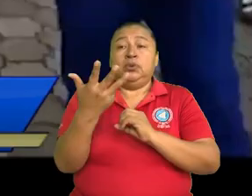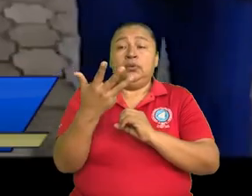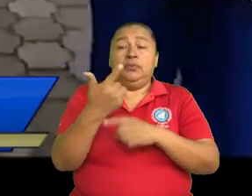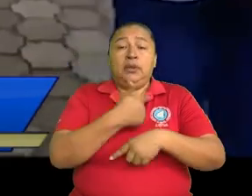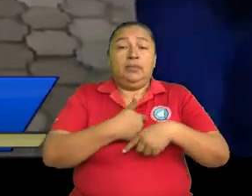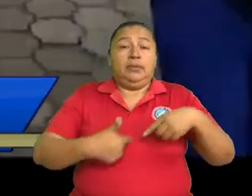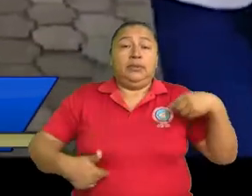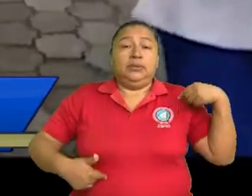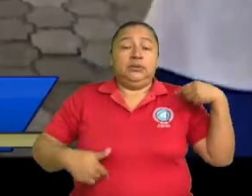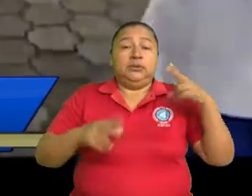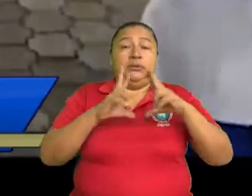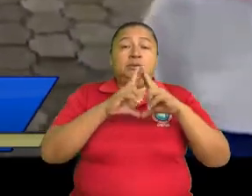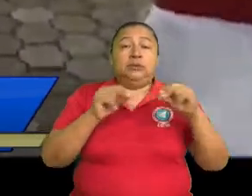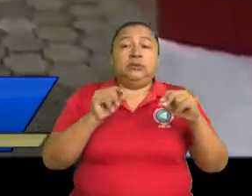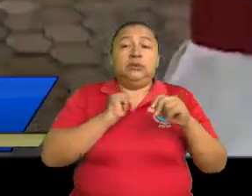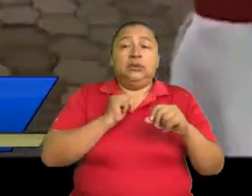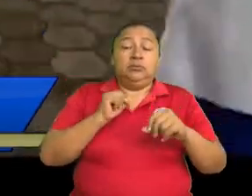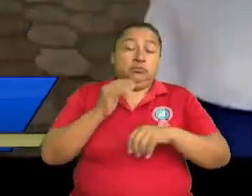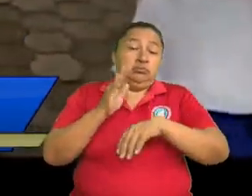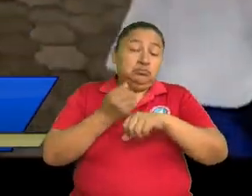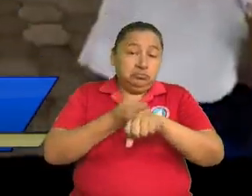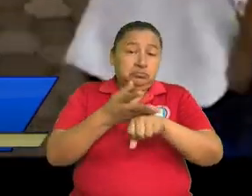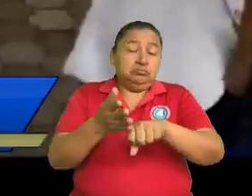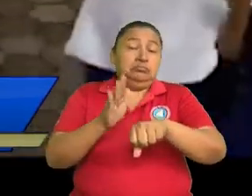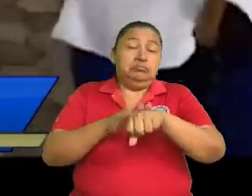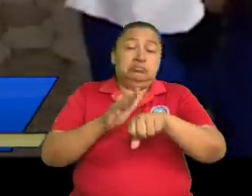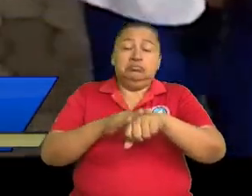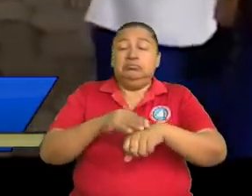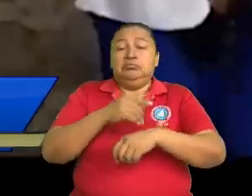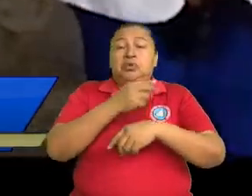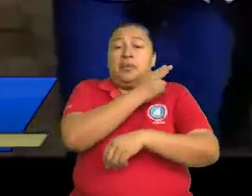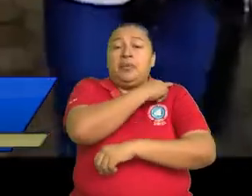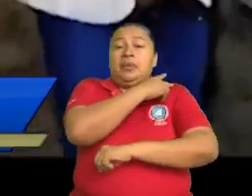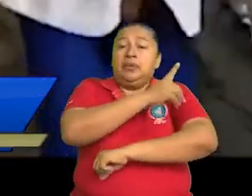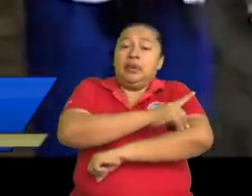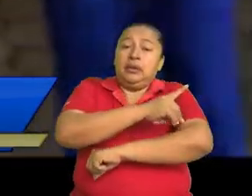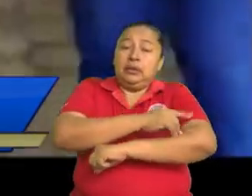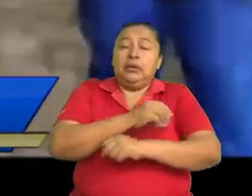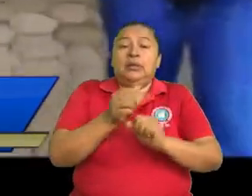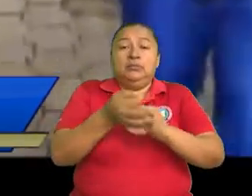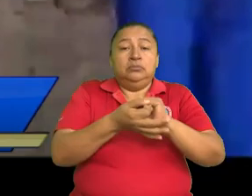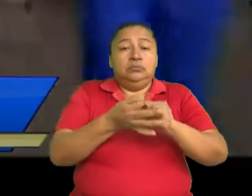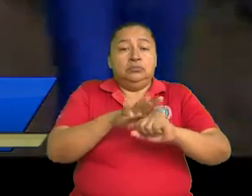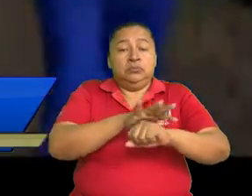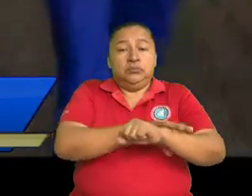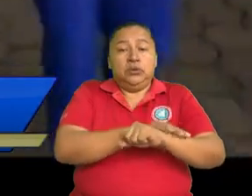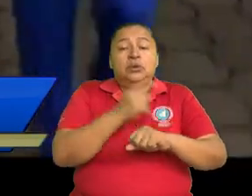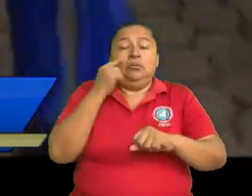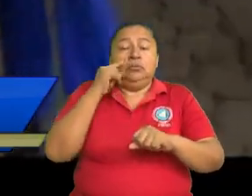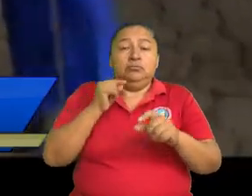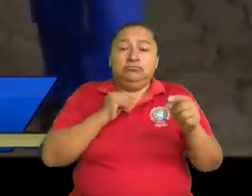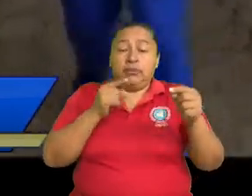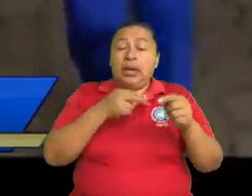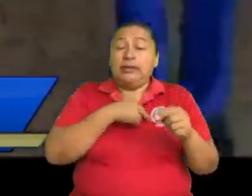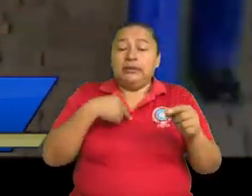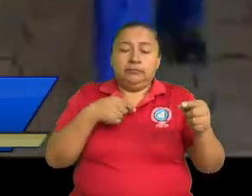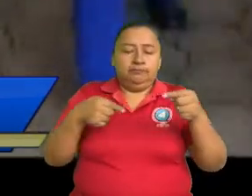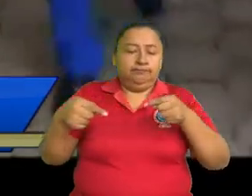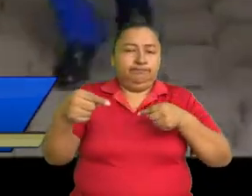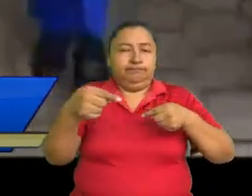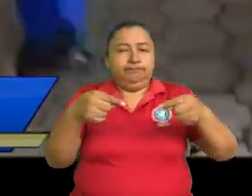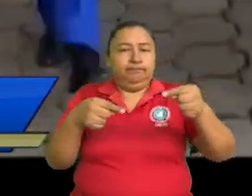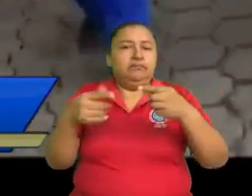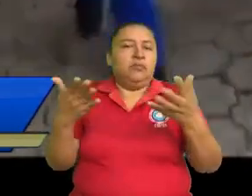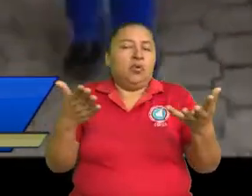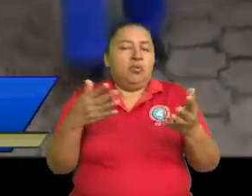la República, orientada por el comandante Daniel y la compañera Rosario, nos orientaron a hacer una estrategia para afrontar este tema de la pandemia